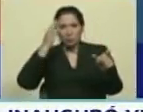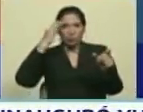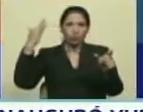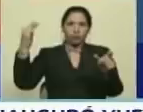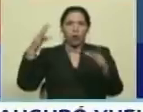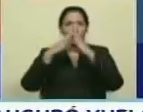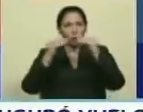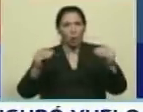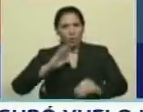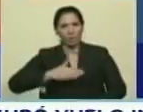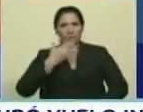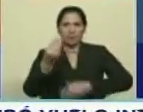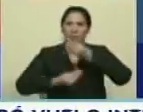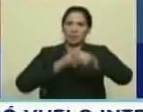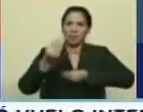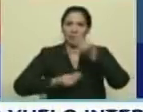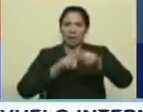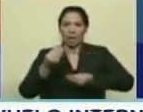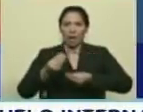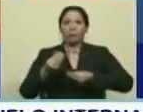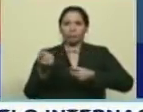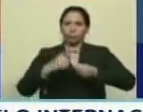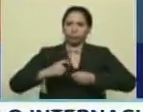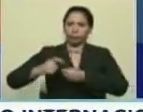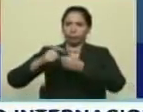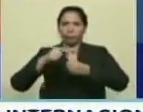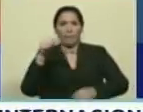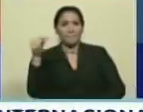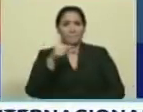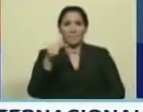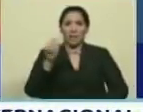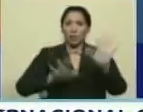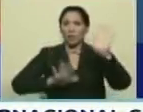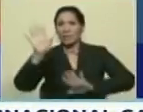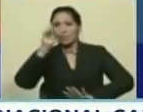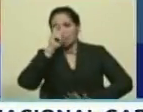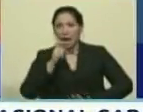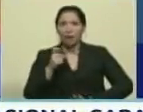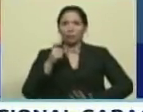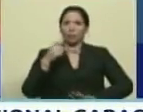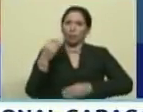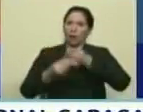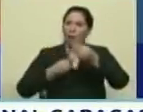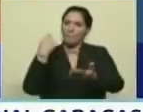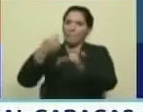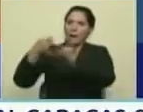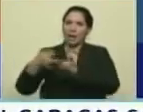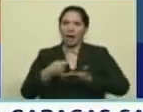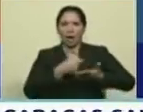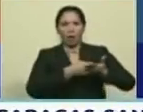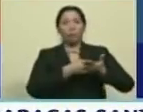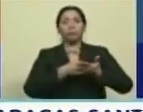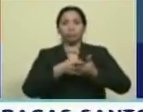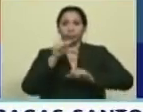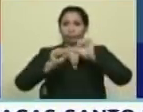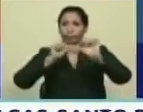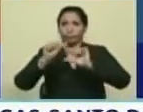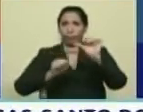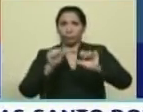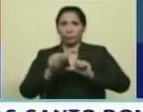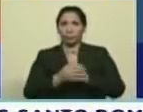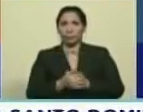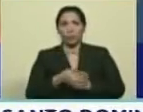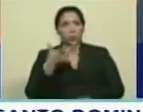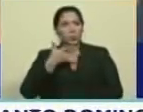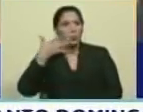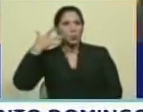los que hicieron posible que en menos de 15 años hayamos saldado deudas de siglo. Nos enorgullece y alegra contar las obras de esta